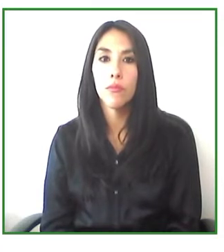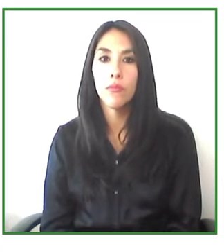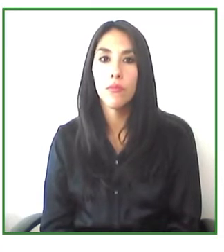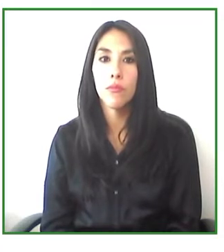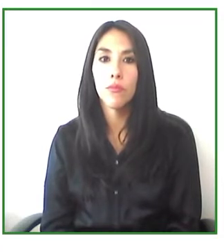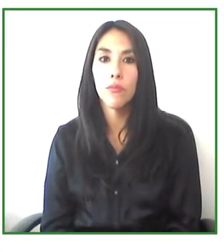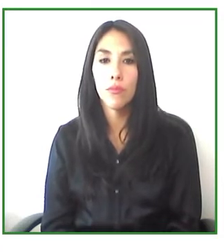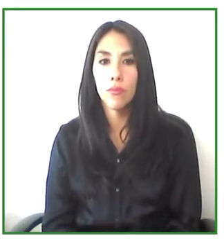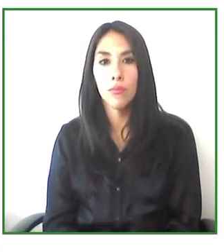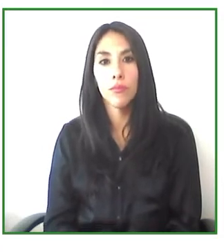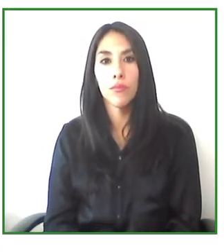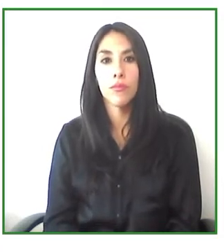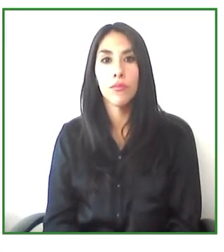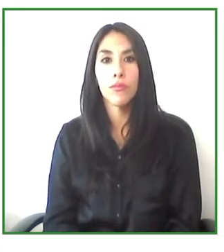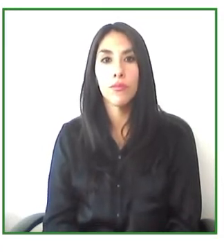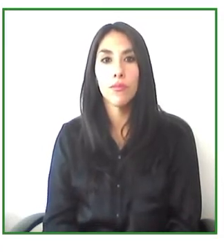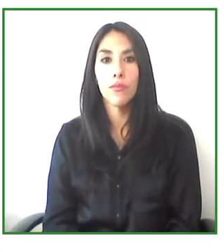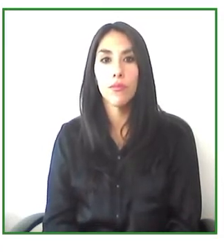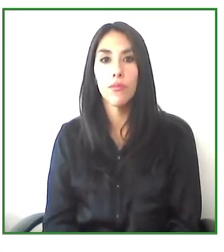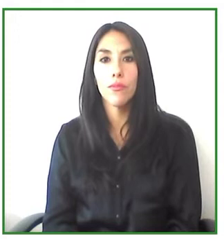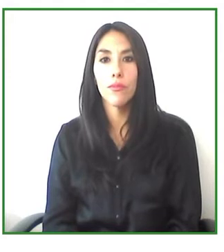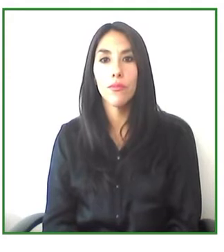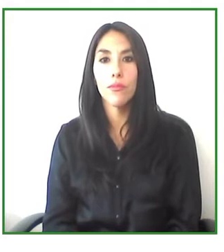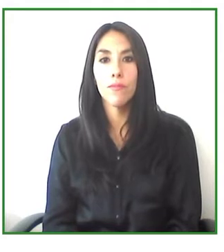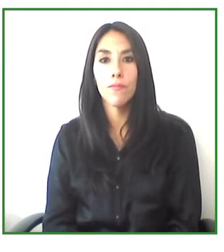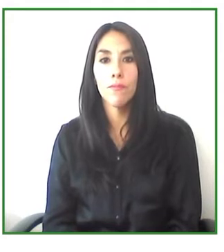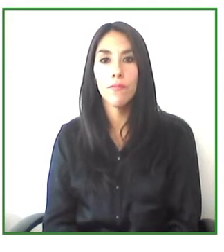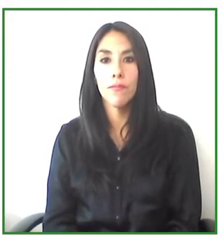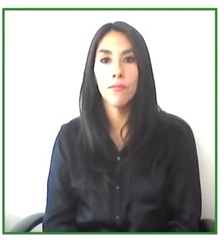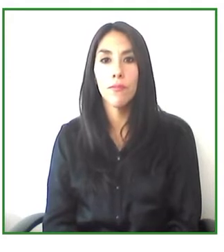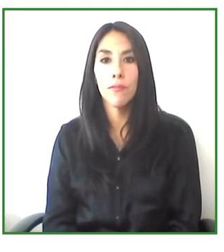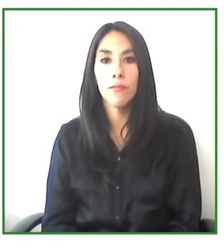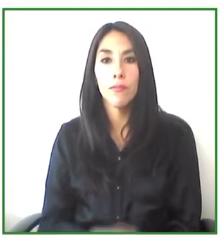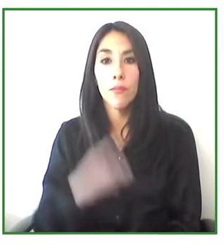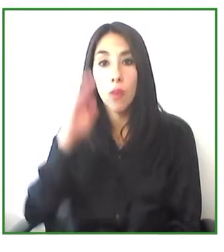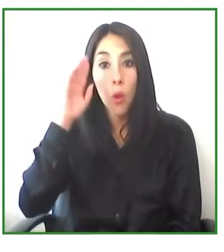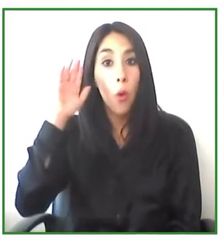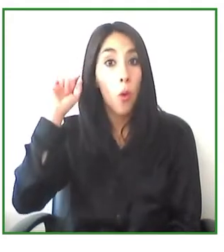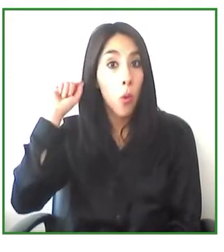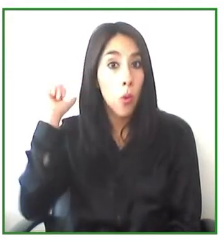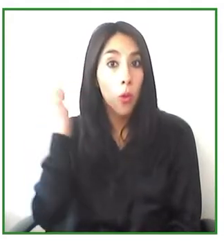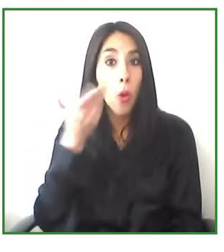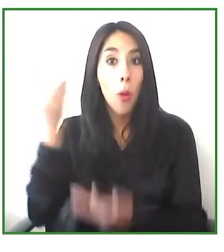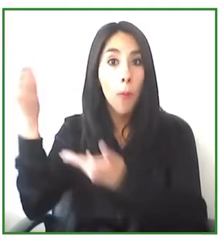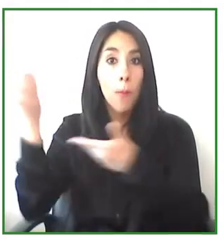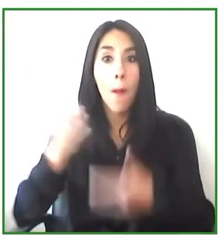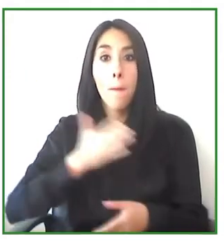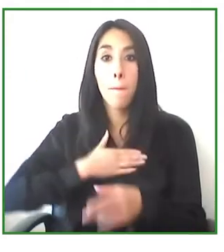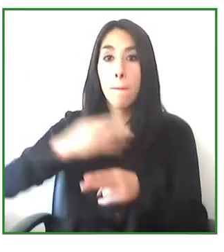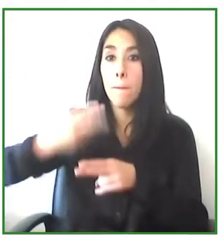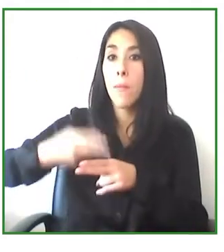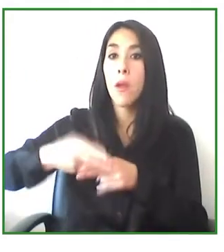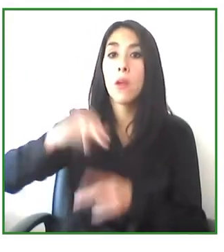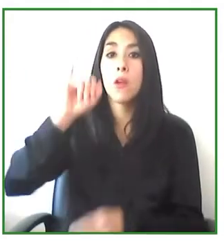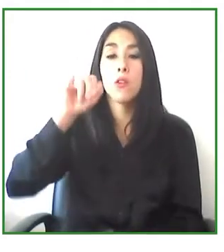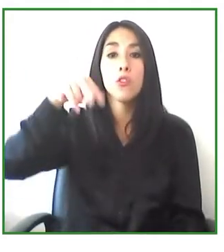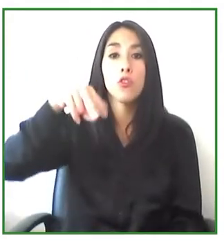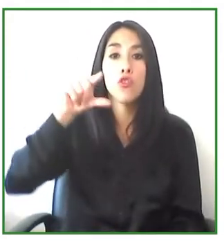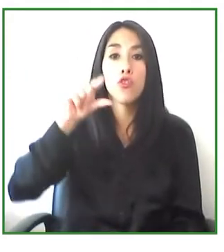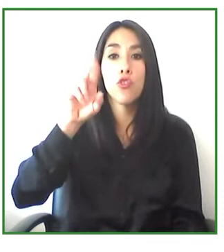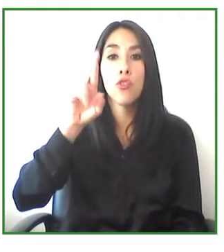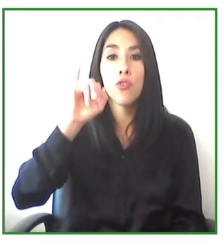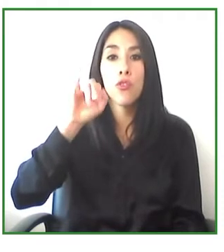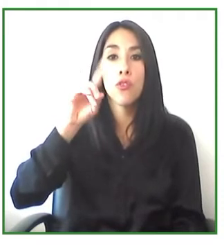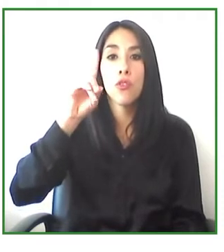Sean todos muy bienvenidos y bienvenidas. Mi nombre es Ingrid Rojas y yo soy la gerente de Pacto de Productividad